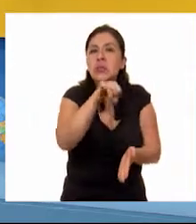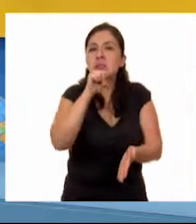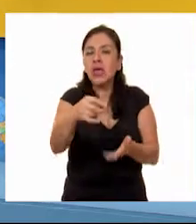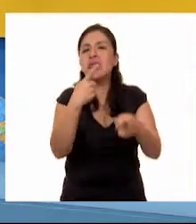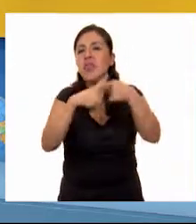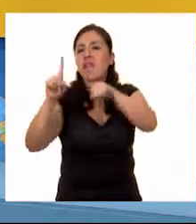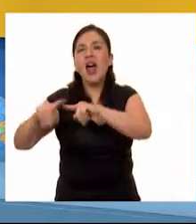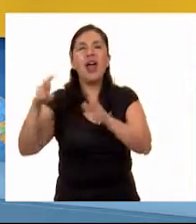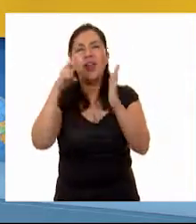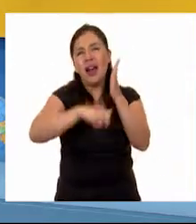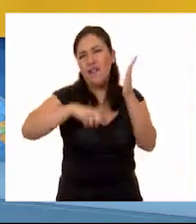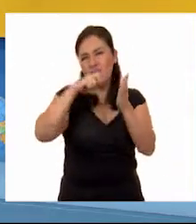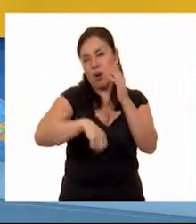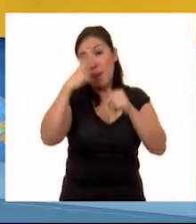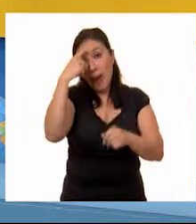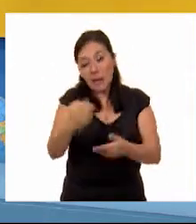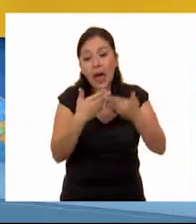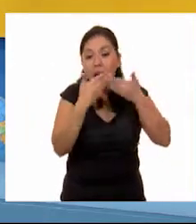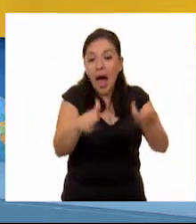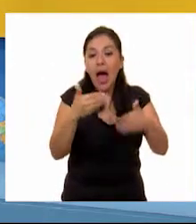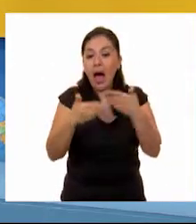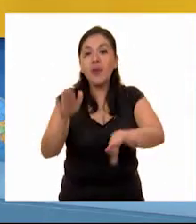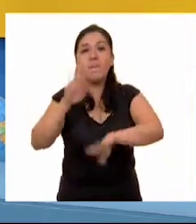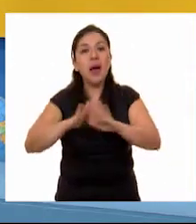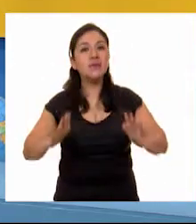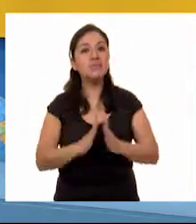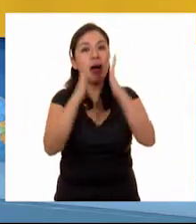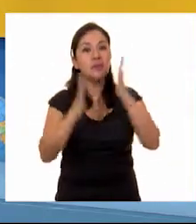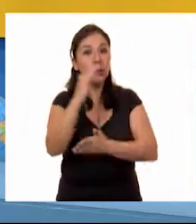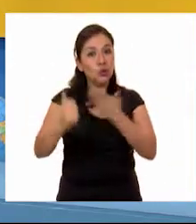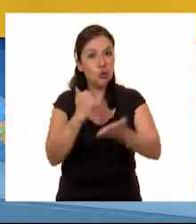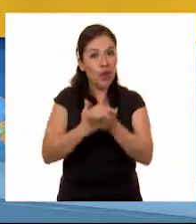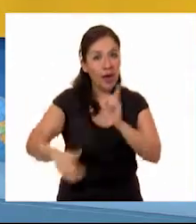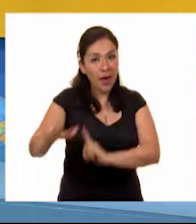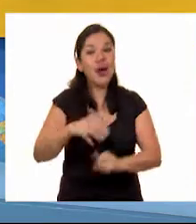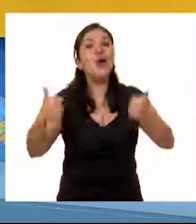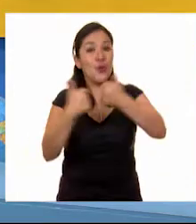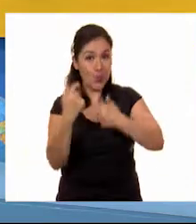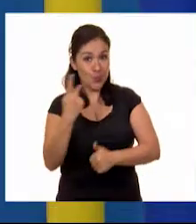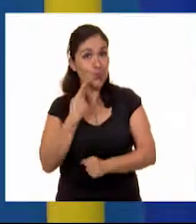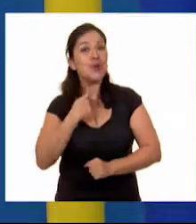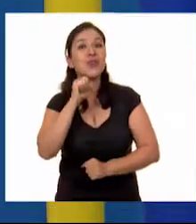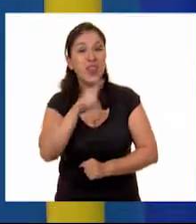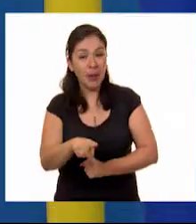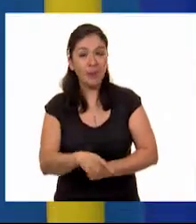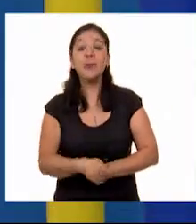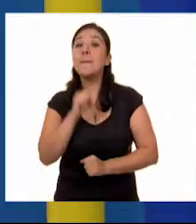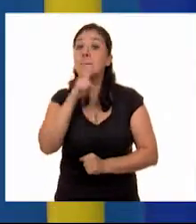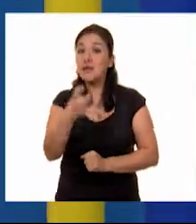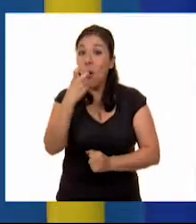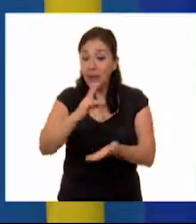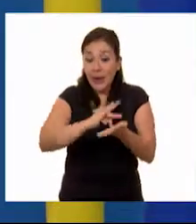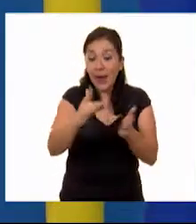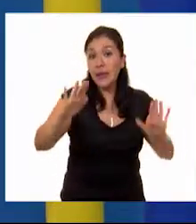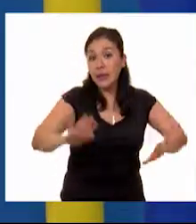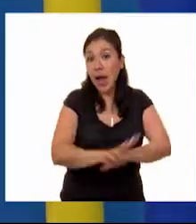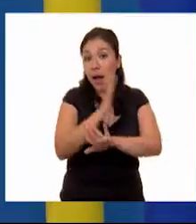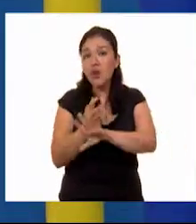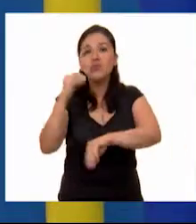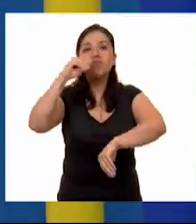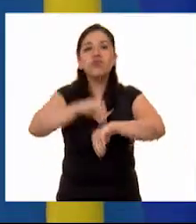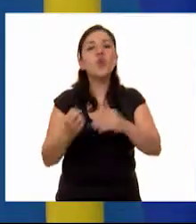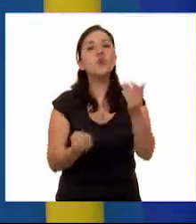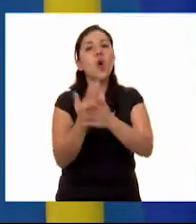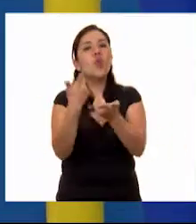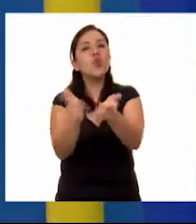poco a poco abrieron espacios de participación ciudadana y también política. Como parte de estas reformas, se autorizó el registro